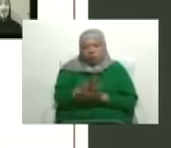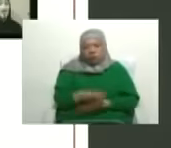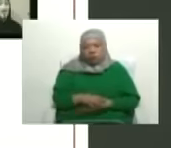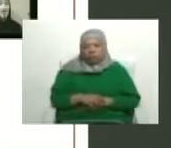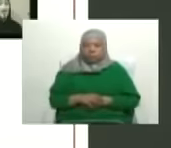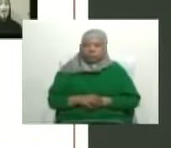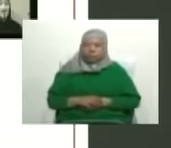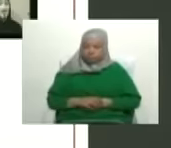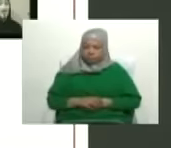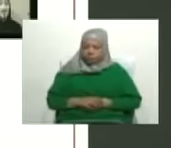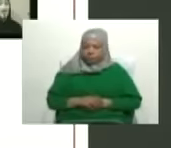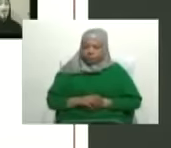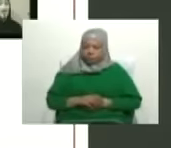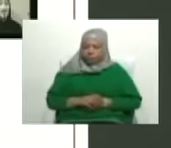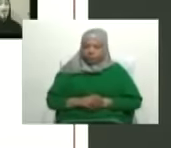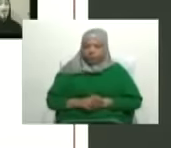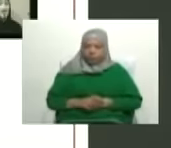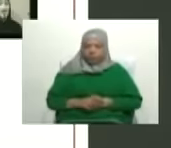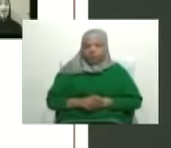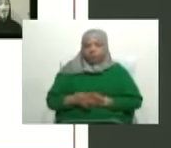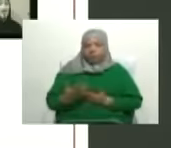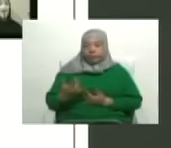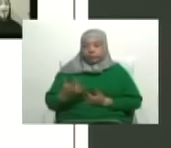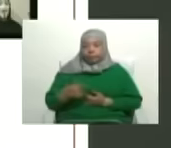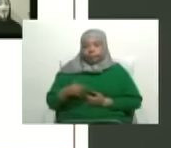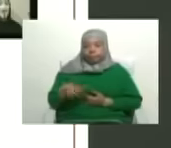Luego los victimarios se convierten en víctimas,